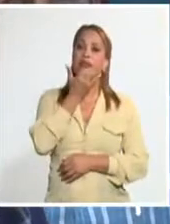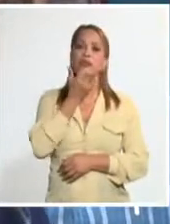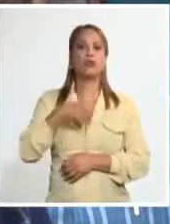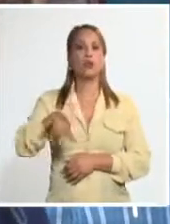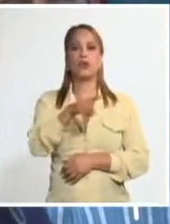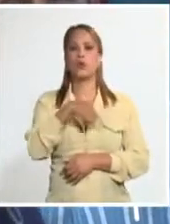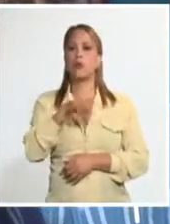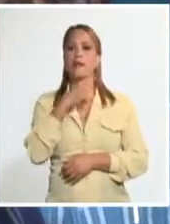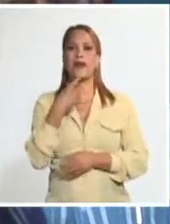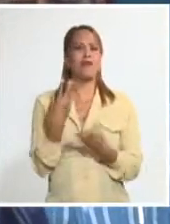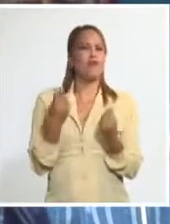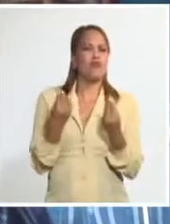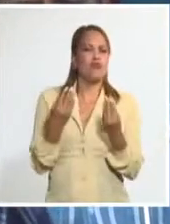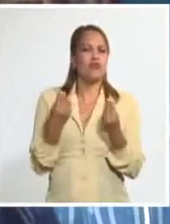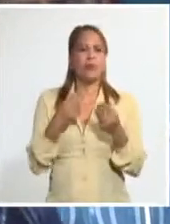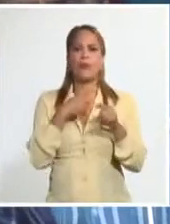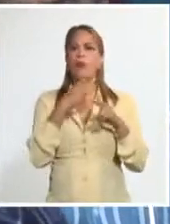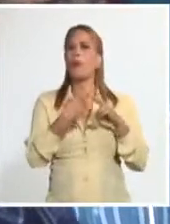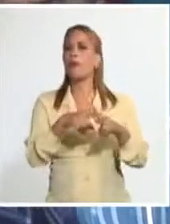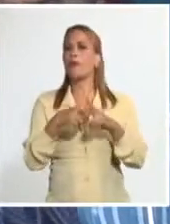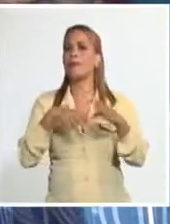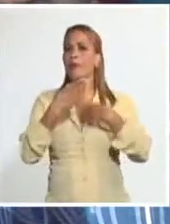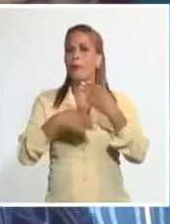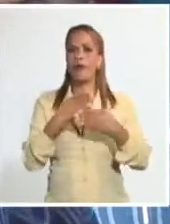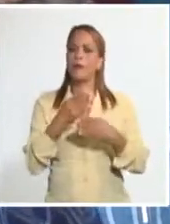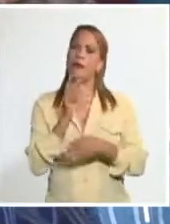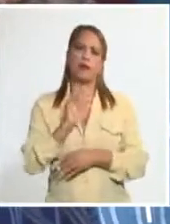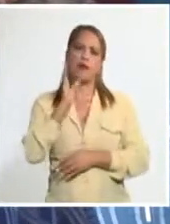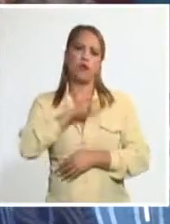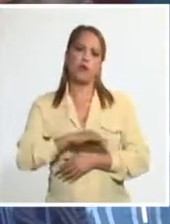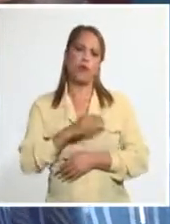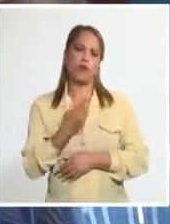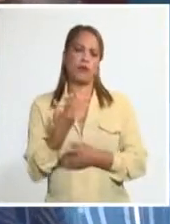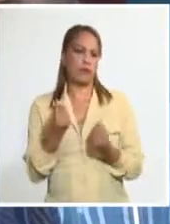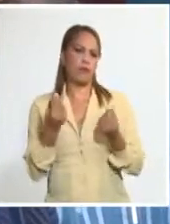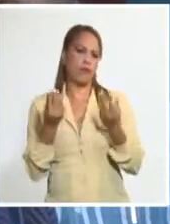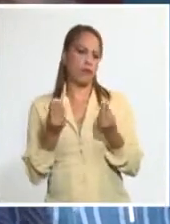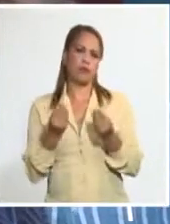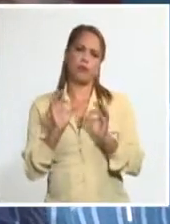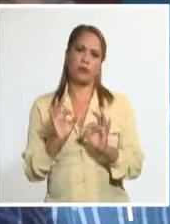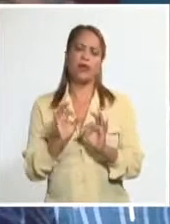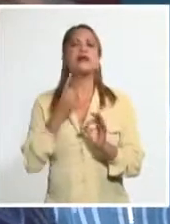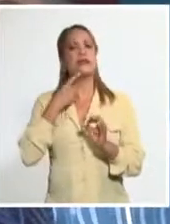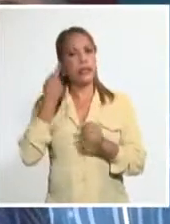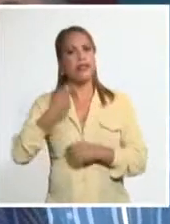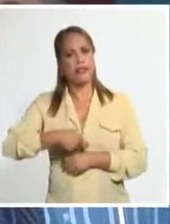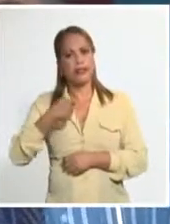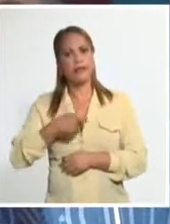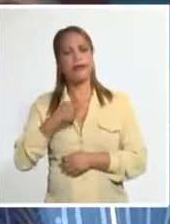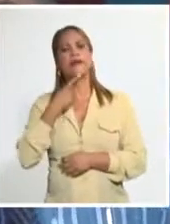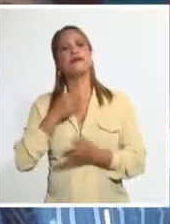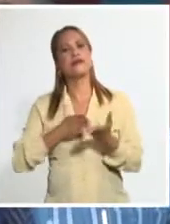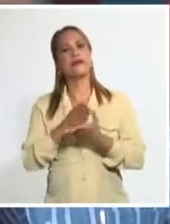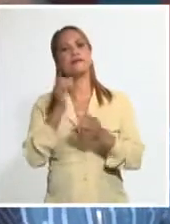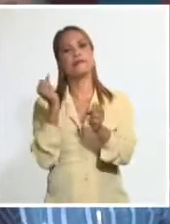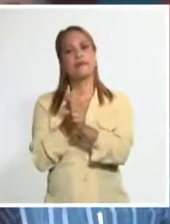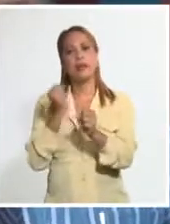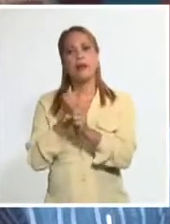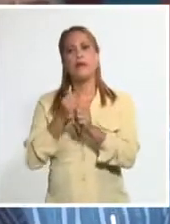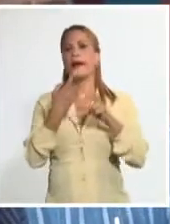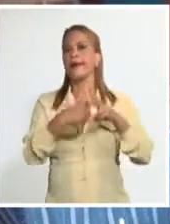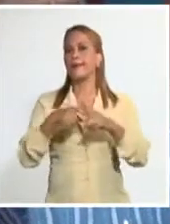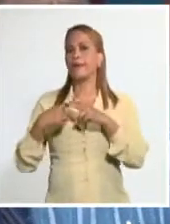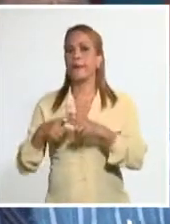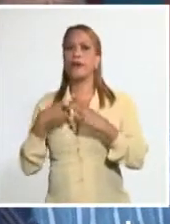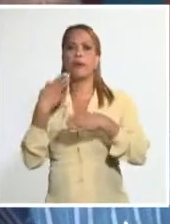pero no hay tantos problemas acumulados, lo cual los pone en unas condiciones más ventajosas para seguir avanzando en resolver las insatisfacciones de